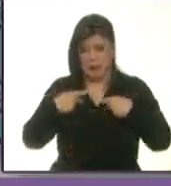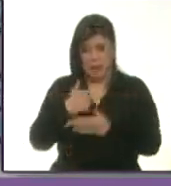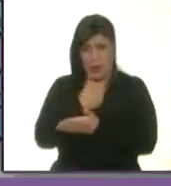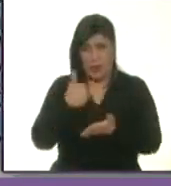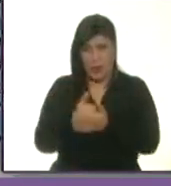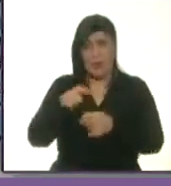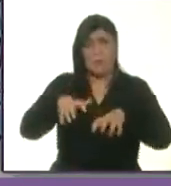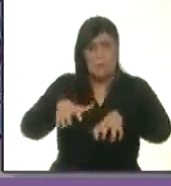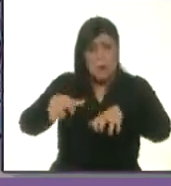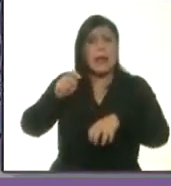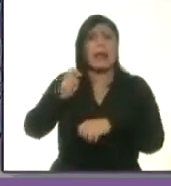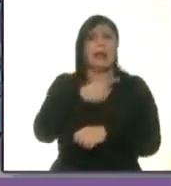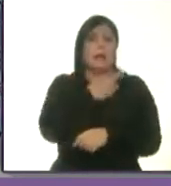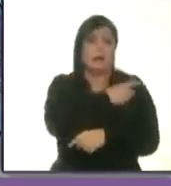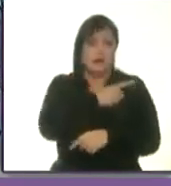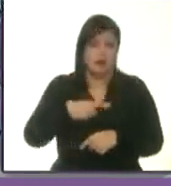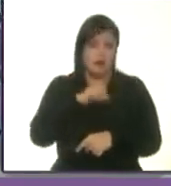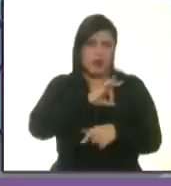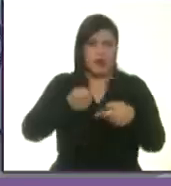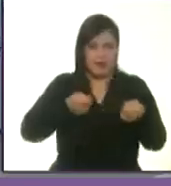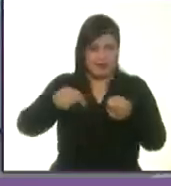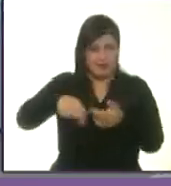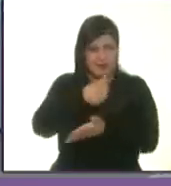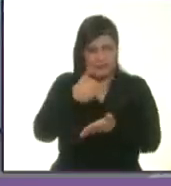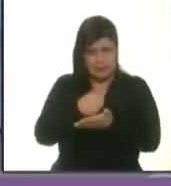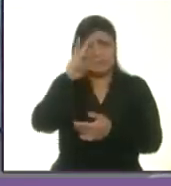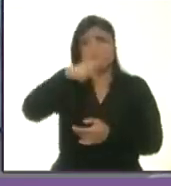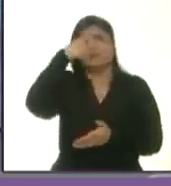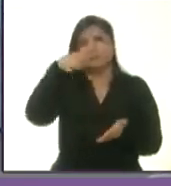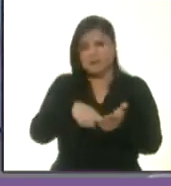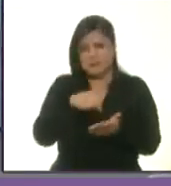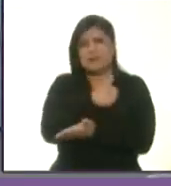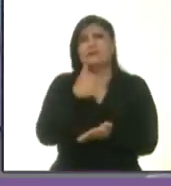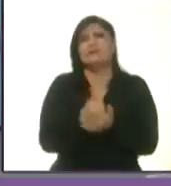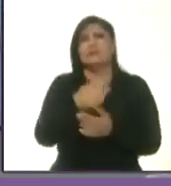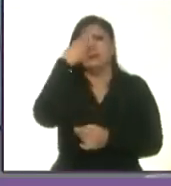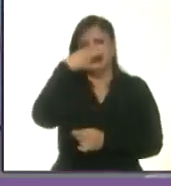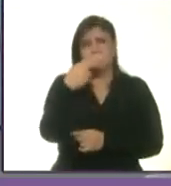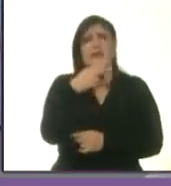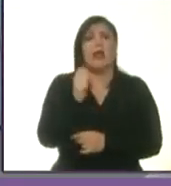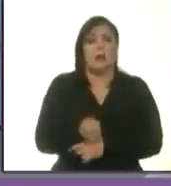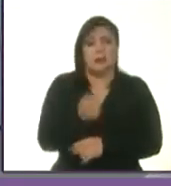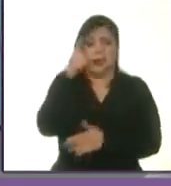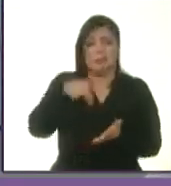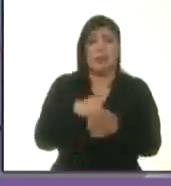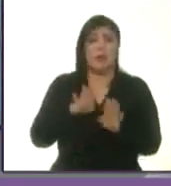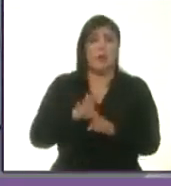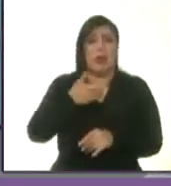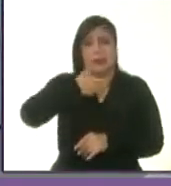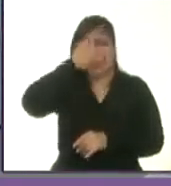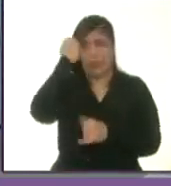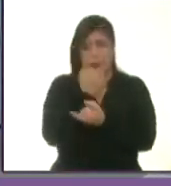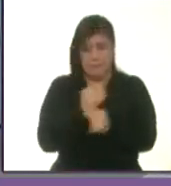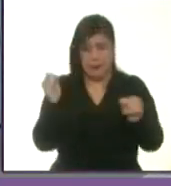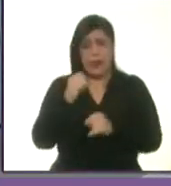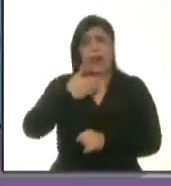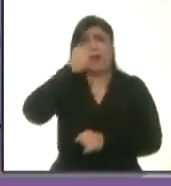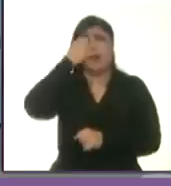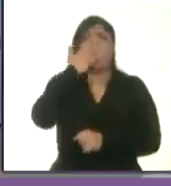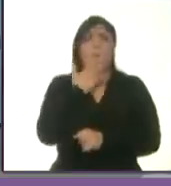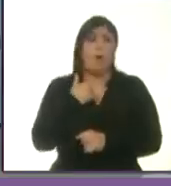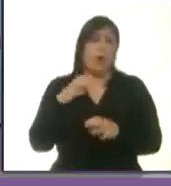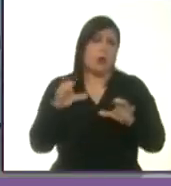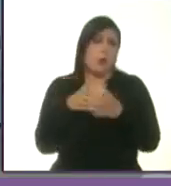ciudad creando por primera vez en la historia de la ciudad de méxico existe una candidata independiente existe una candidata sin partido